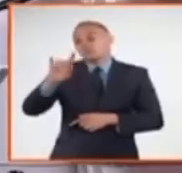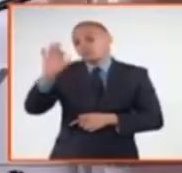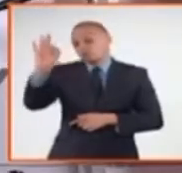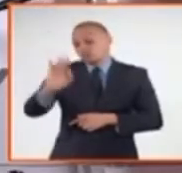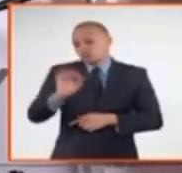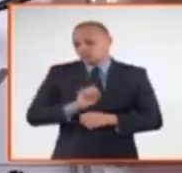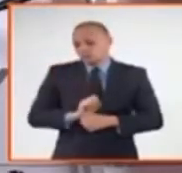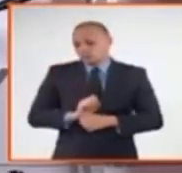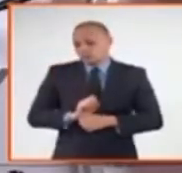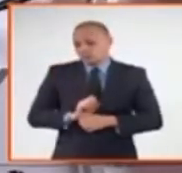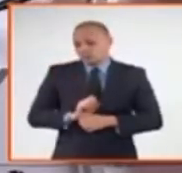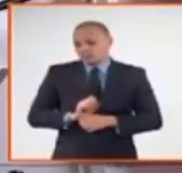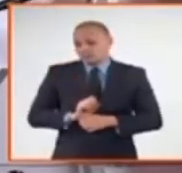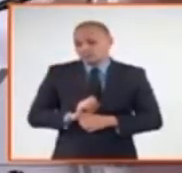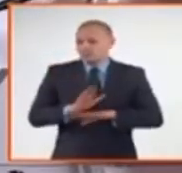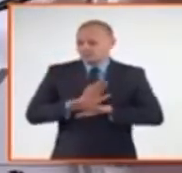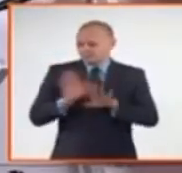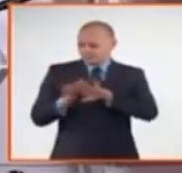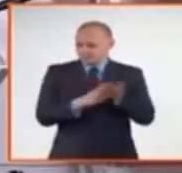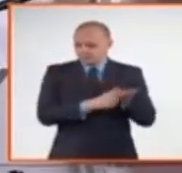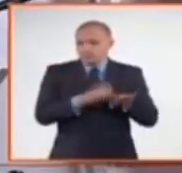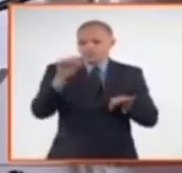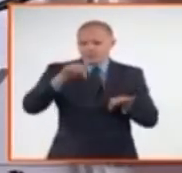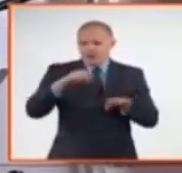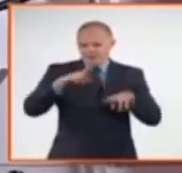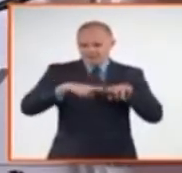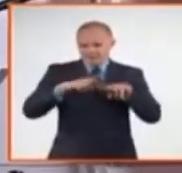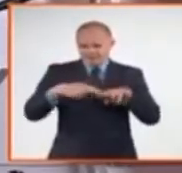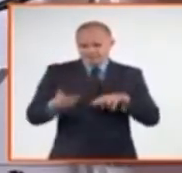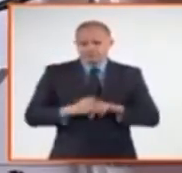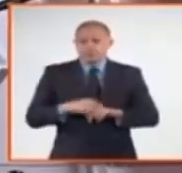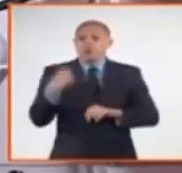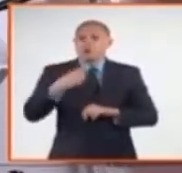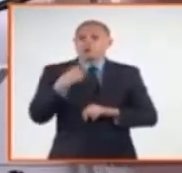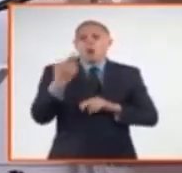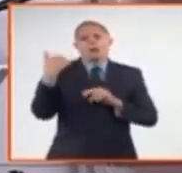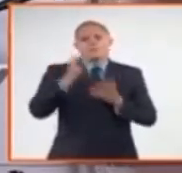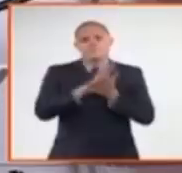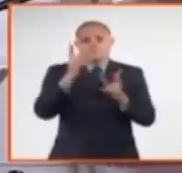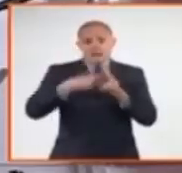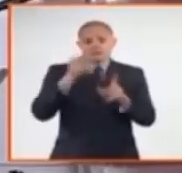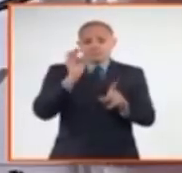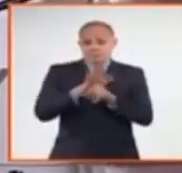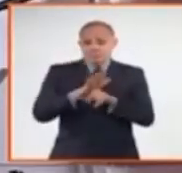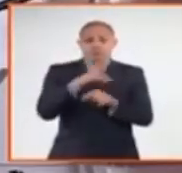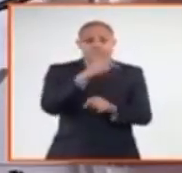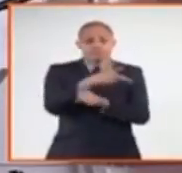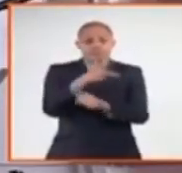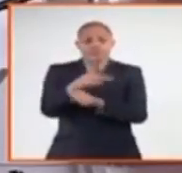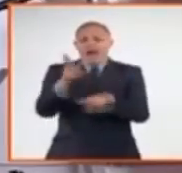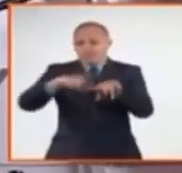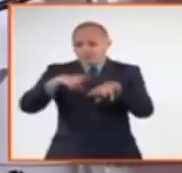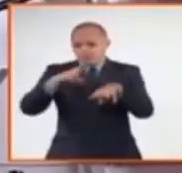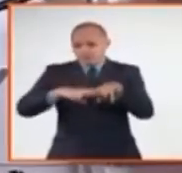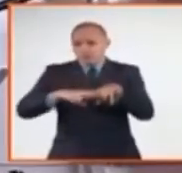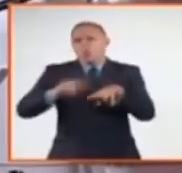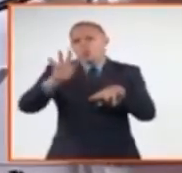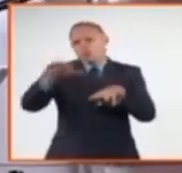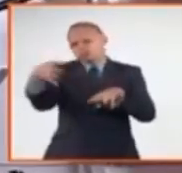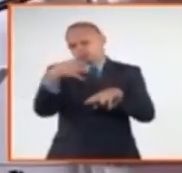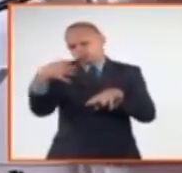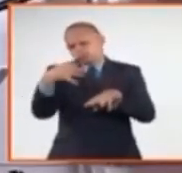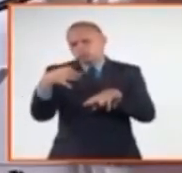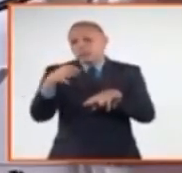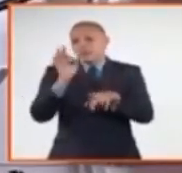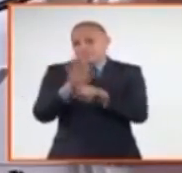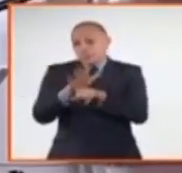fuimos vacunando en la habana se inició la vacunación en cuatro municipios y se ha ido poco a poco extendiendo por el país sólo tenemos ocho